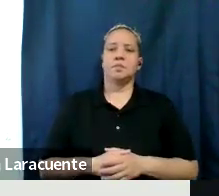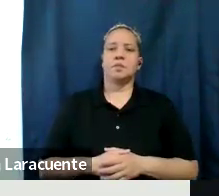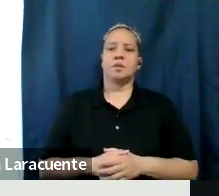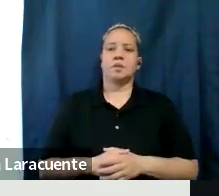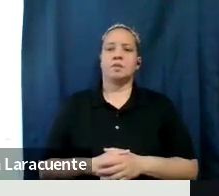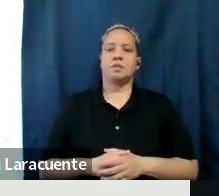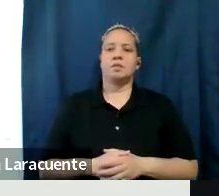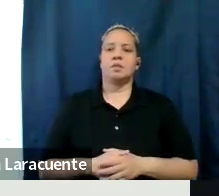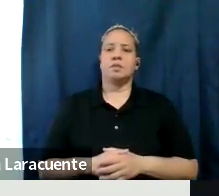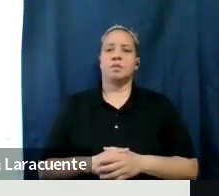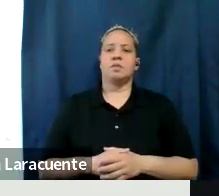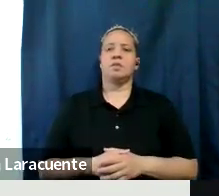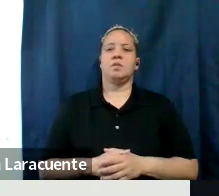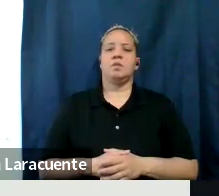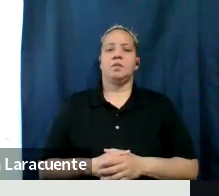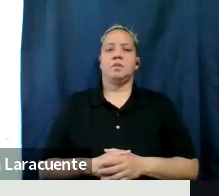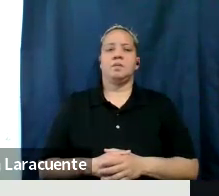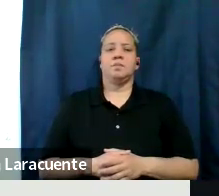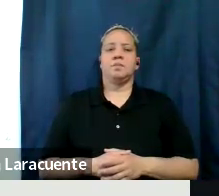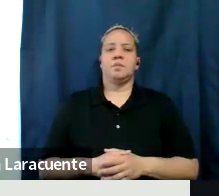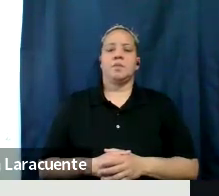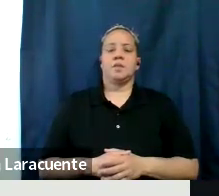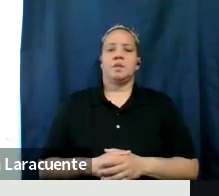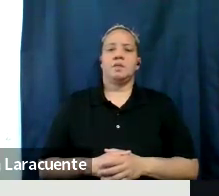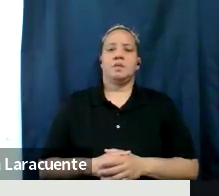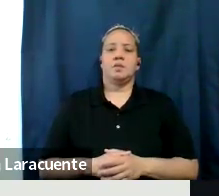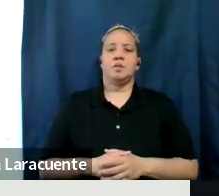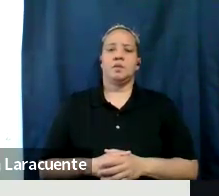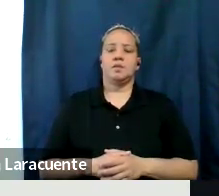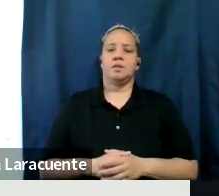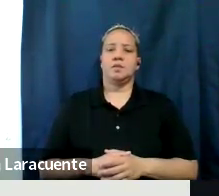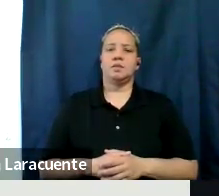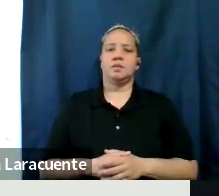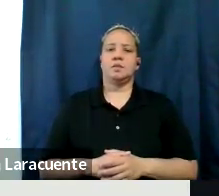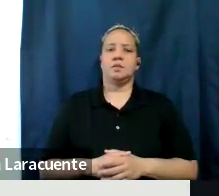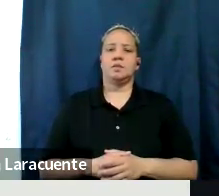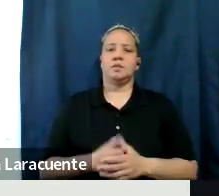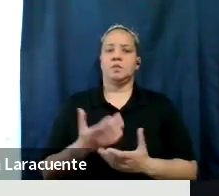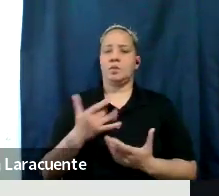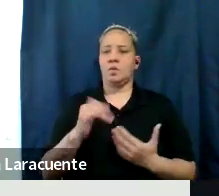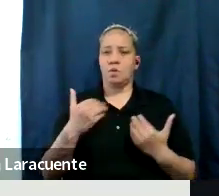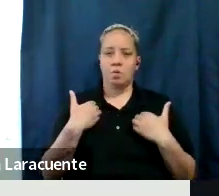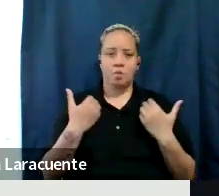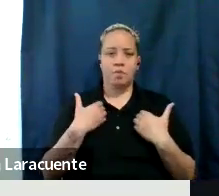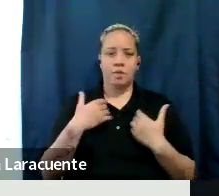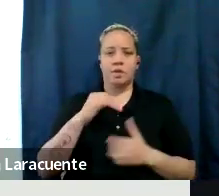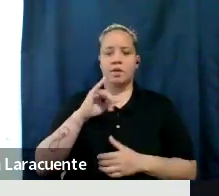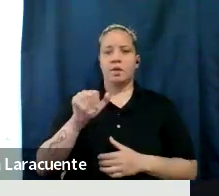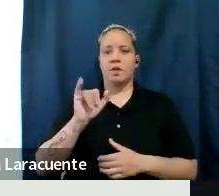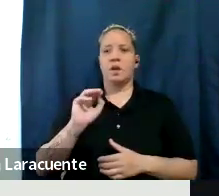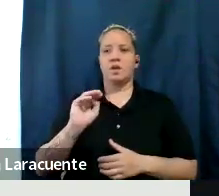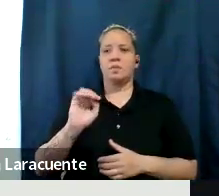Como ven ahí, en el número de Ámbito aparece un por entonces todavía jovencísimo Jaime Benítez.